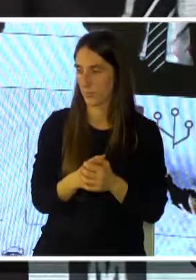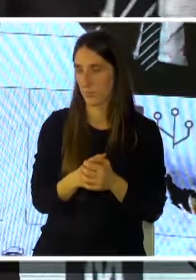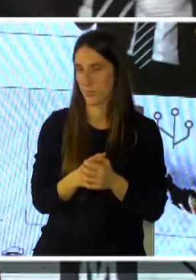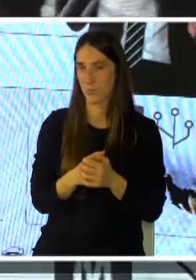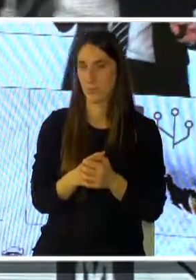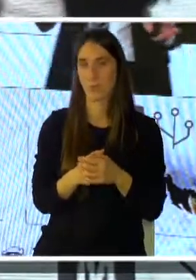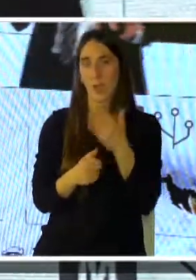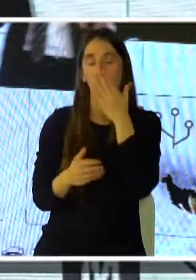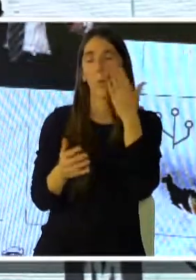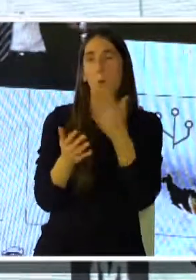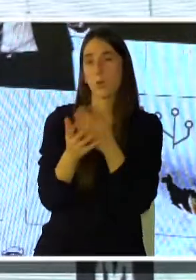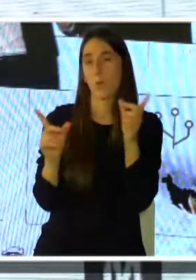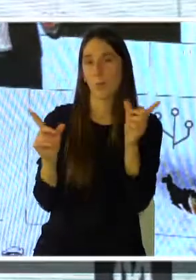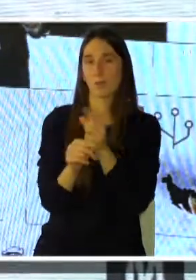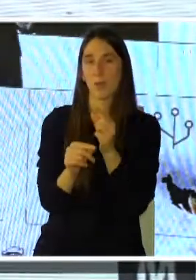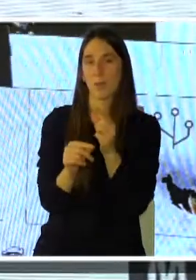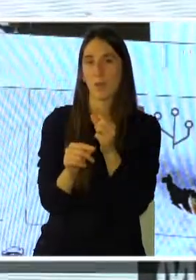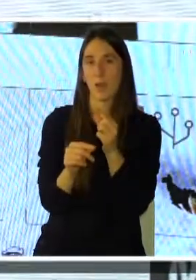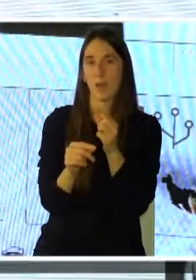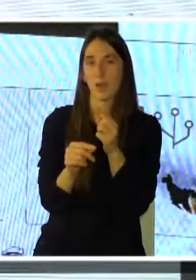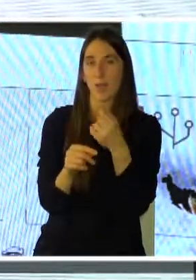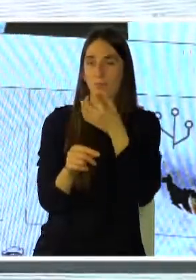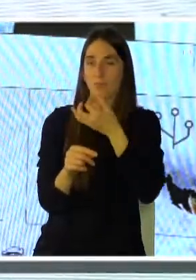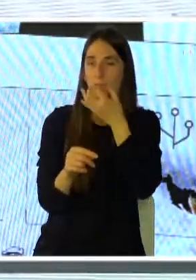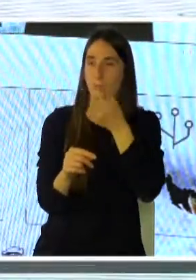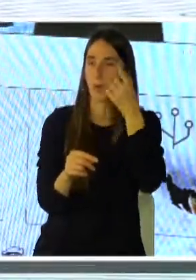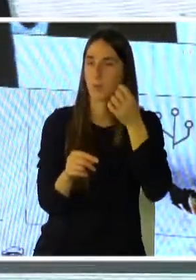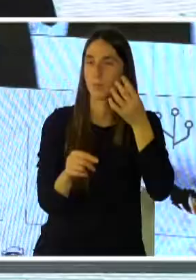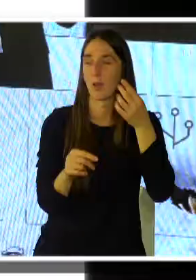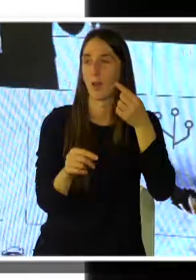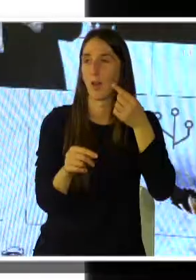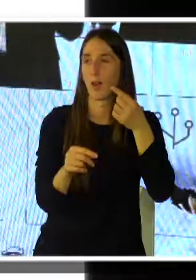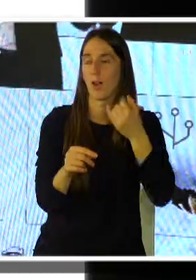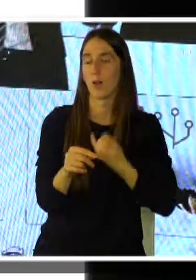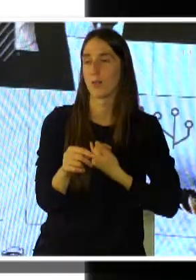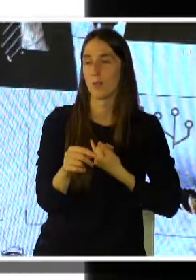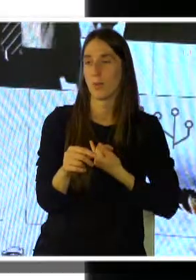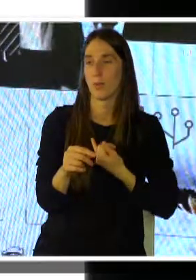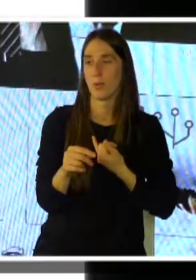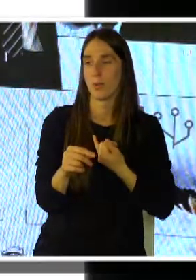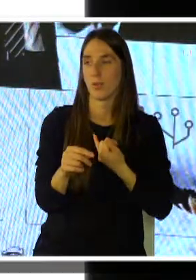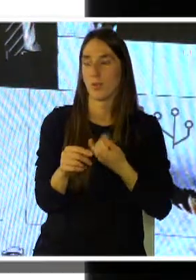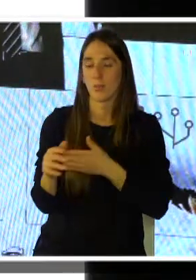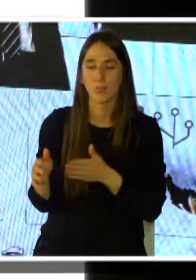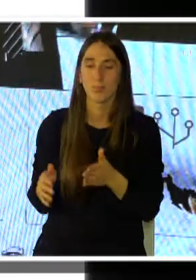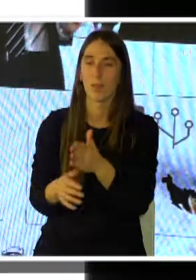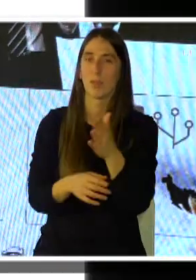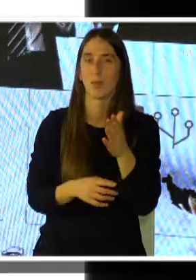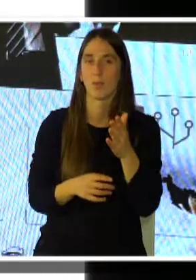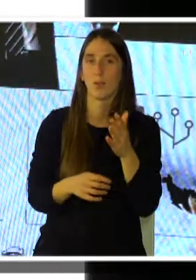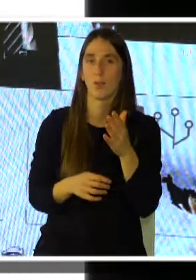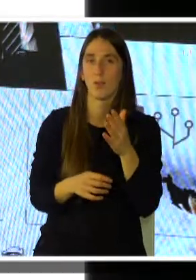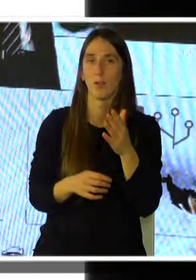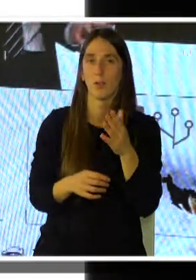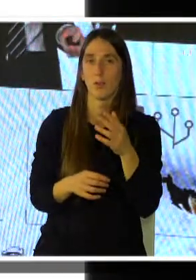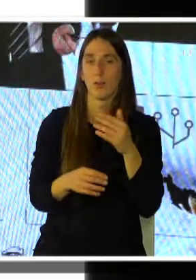Y por último, para ir terminando, algunas reflexiones que tienen que ver con cuál es el camino que vemos